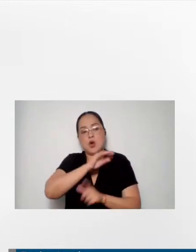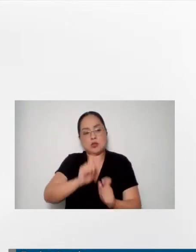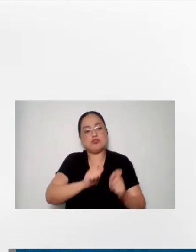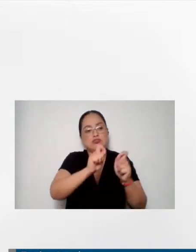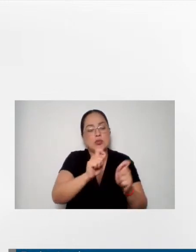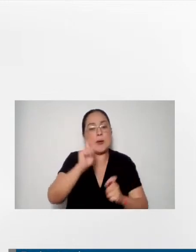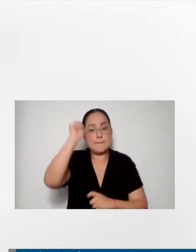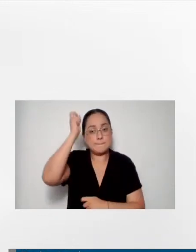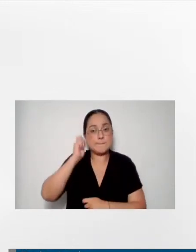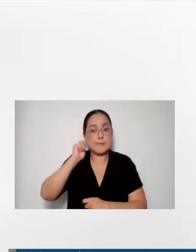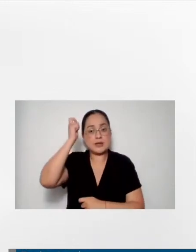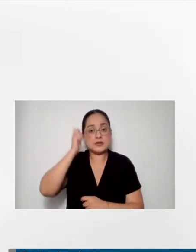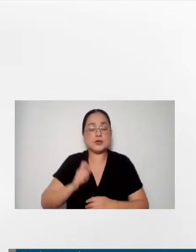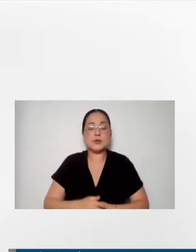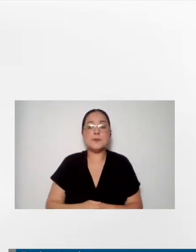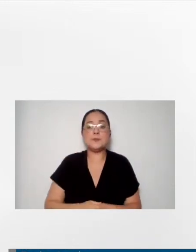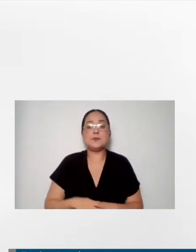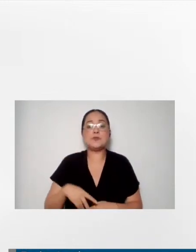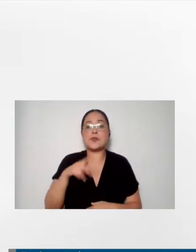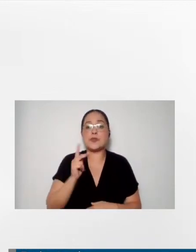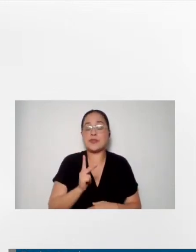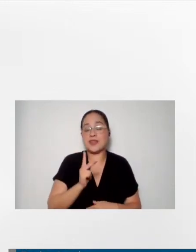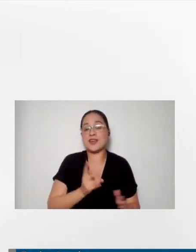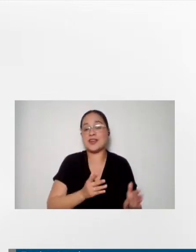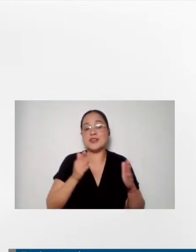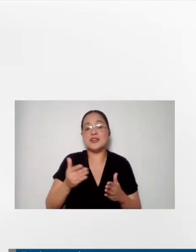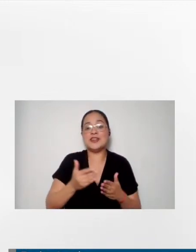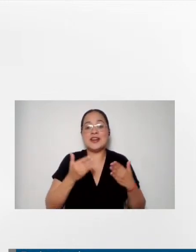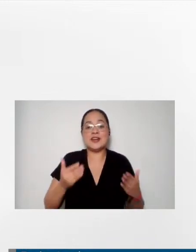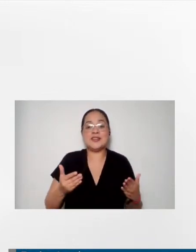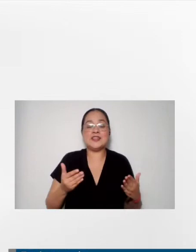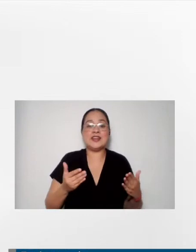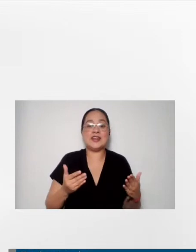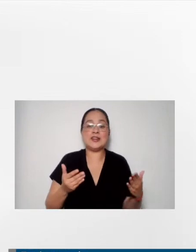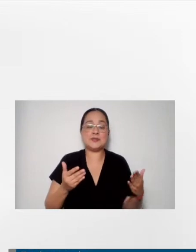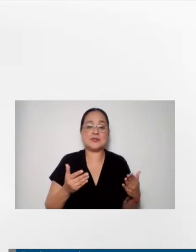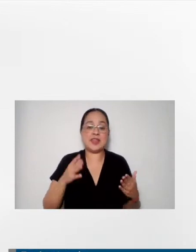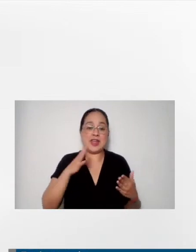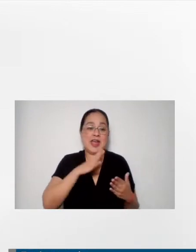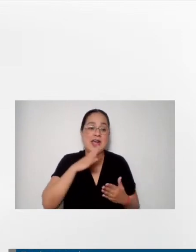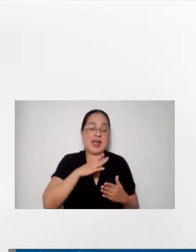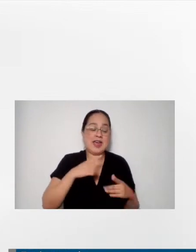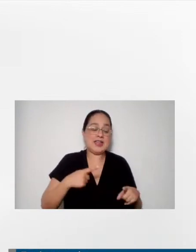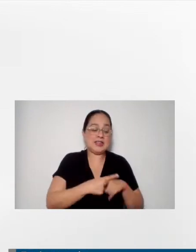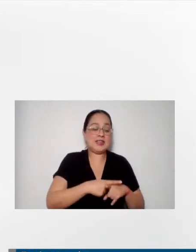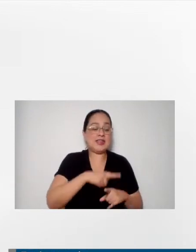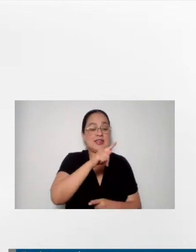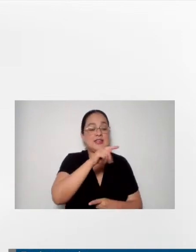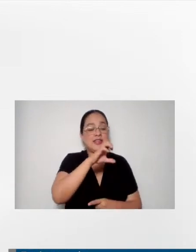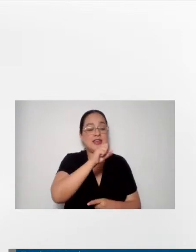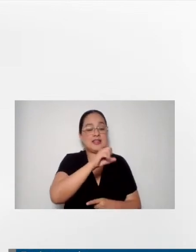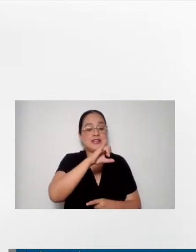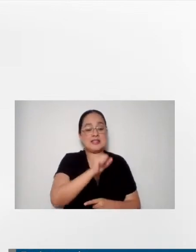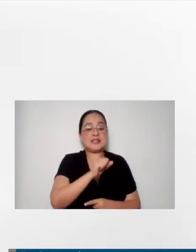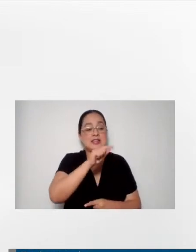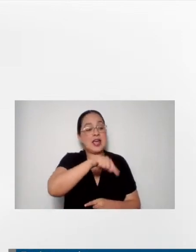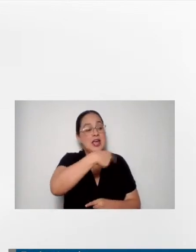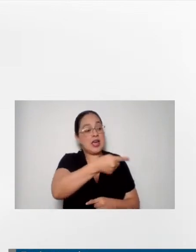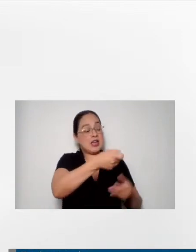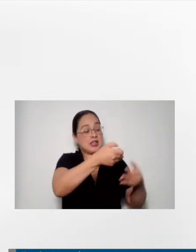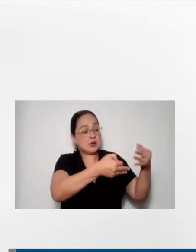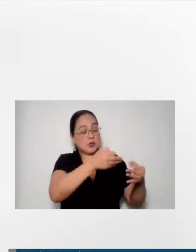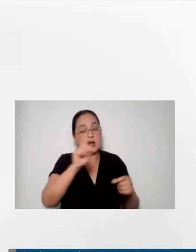a minucias porque en un caso más adelante hubo ahí una contradicción de tesis entre tribunales para ver